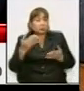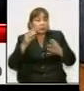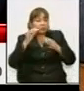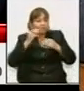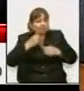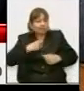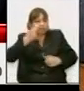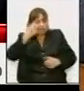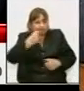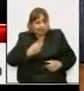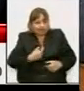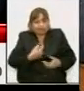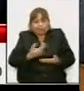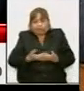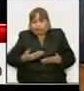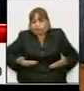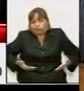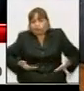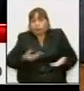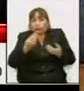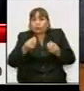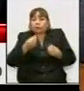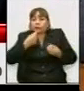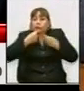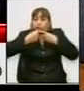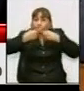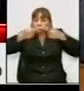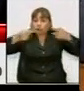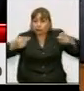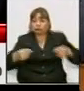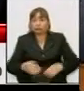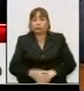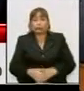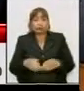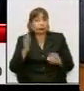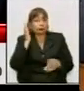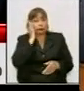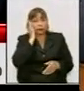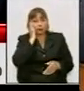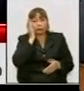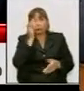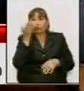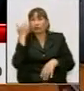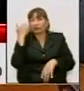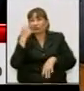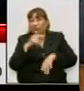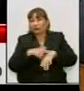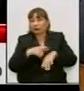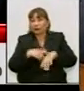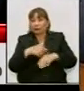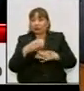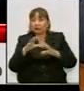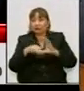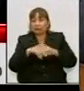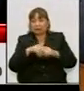íntimas, cosas de verdad, entonces, porque salieron. Y como en ese entonces salió,